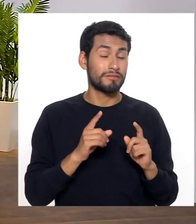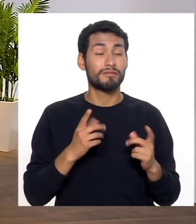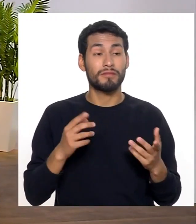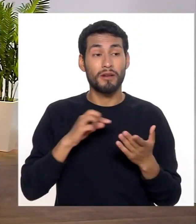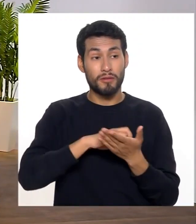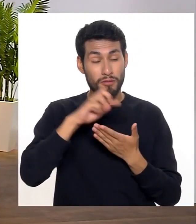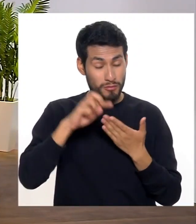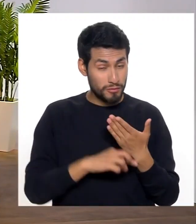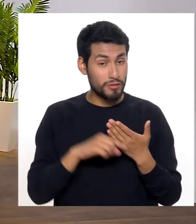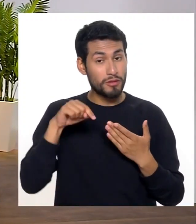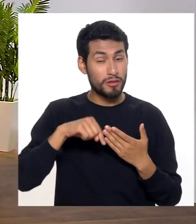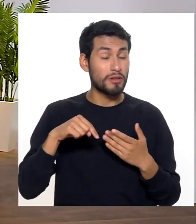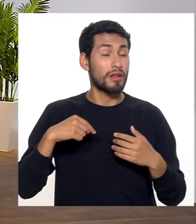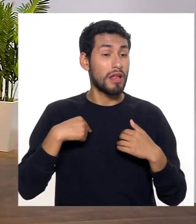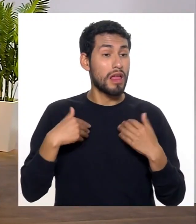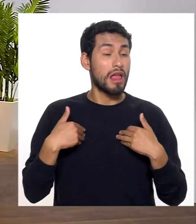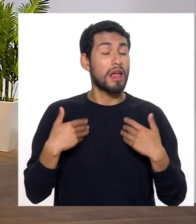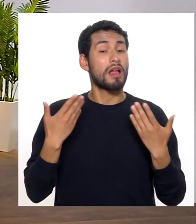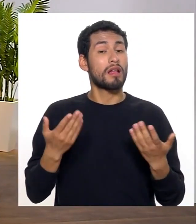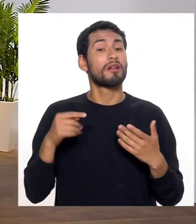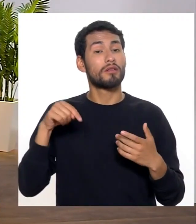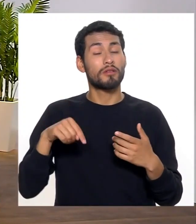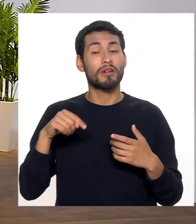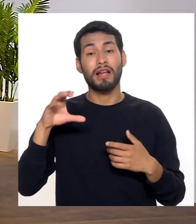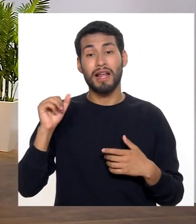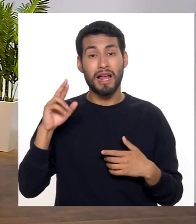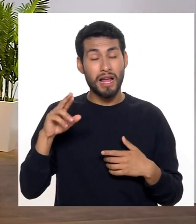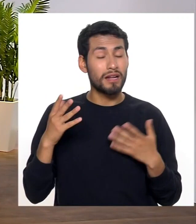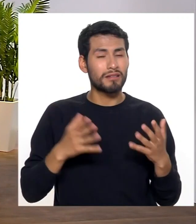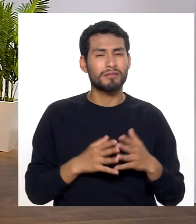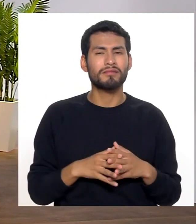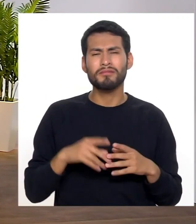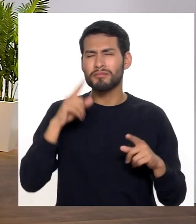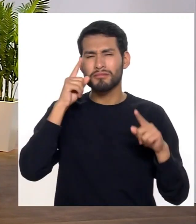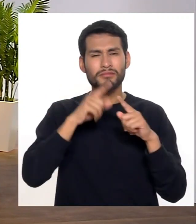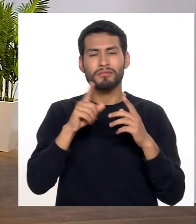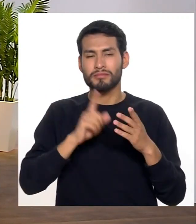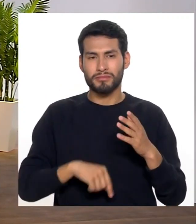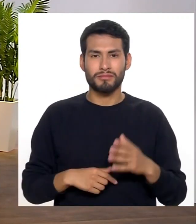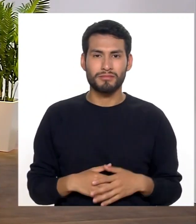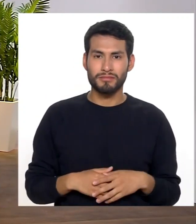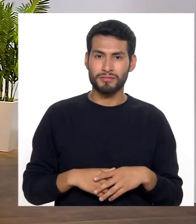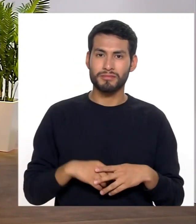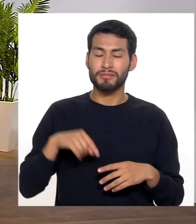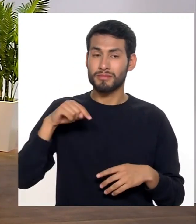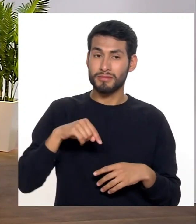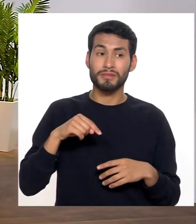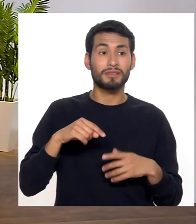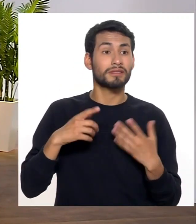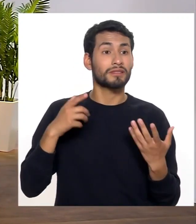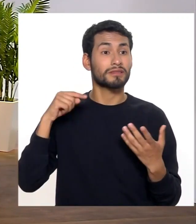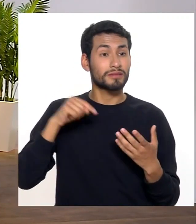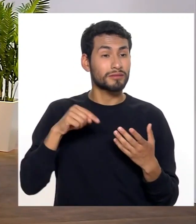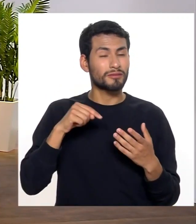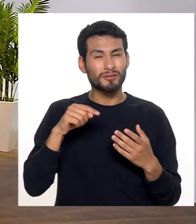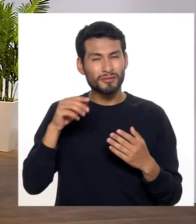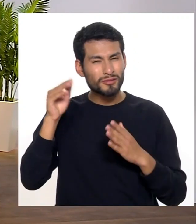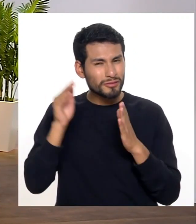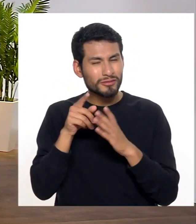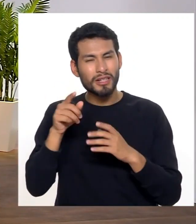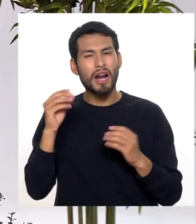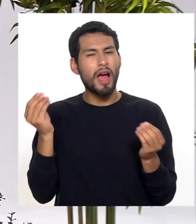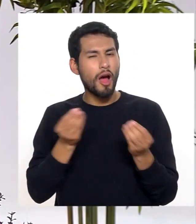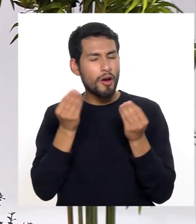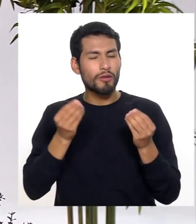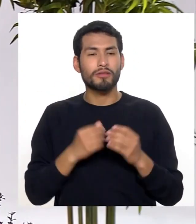el programa que tenemos nosotros dentro del Oscar para que este niño que ingresa de mente muy pequeño,